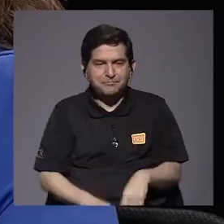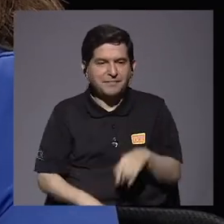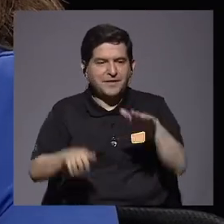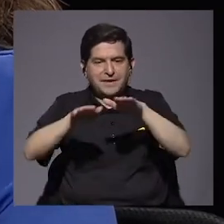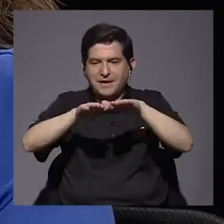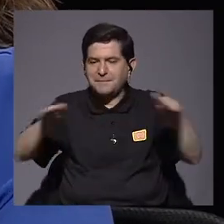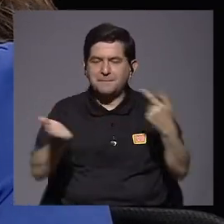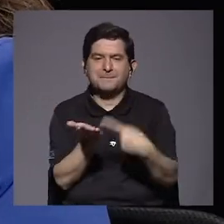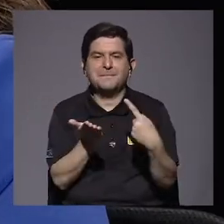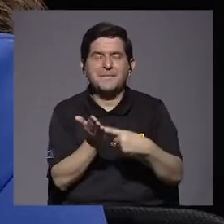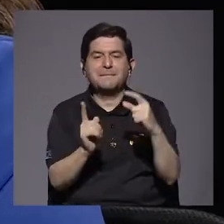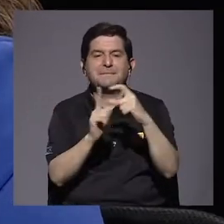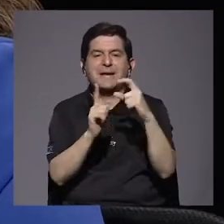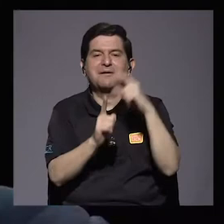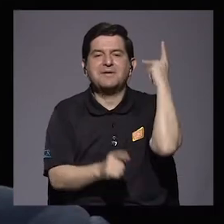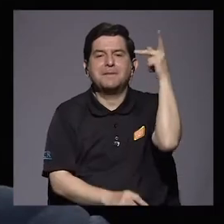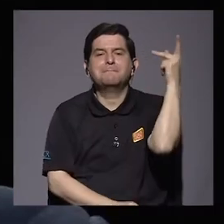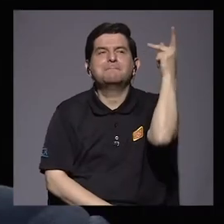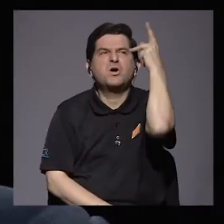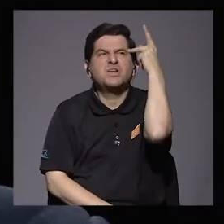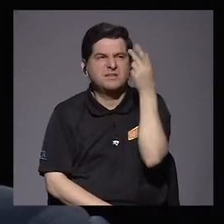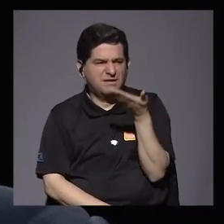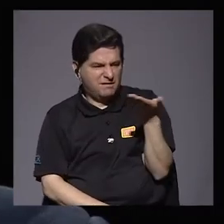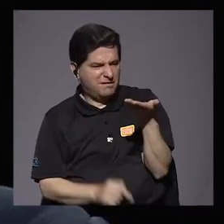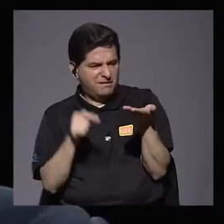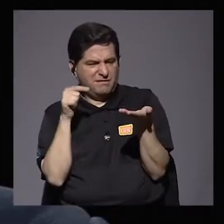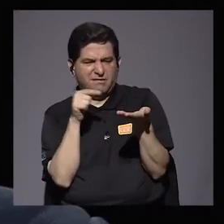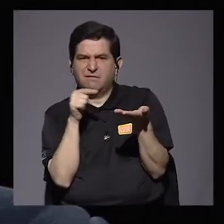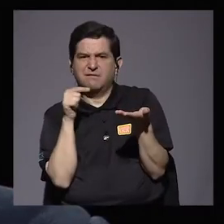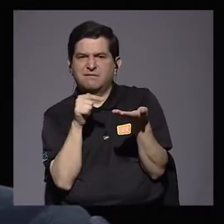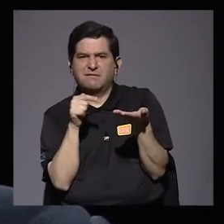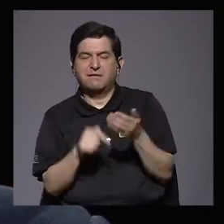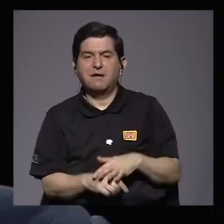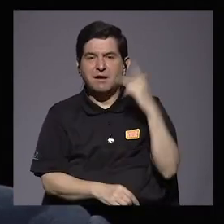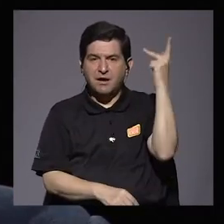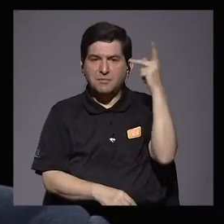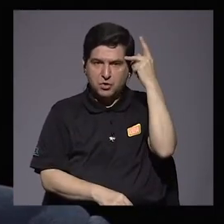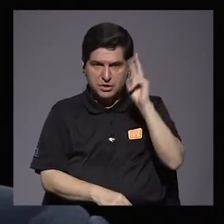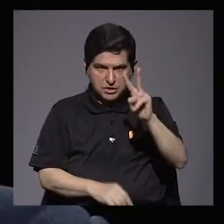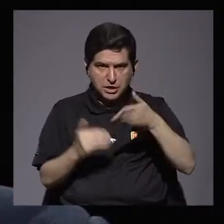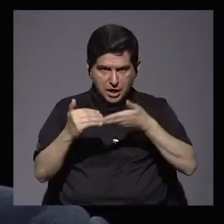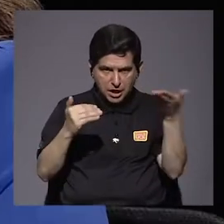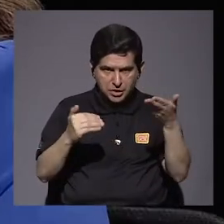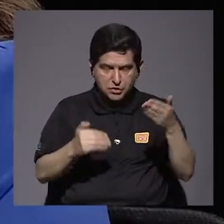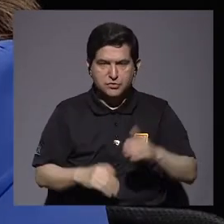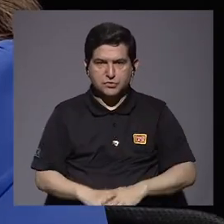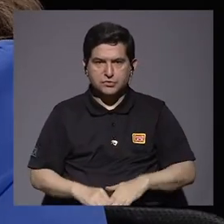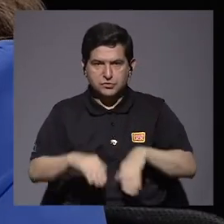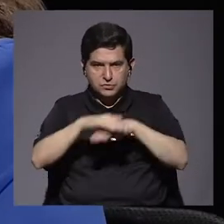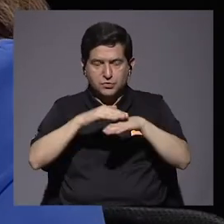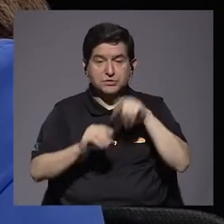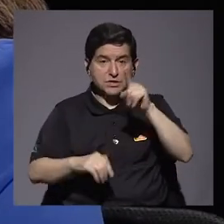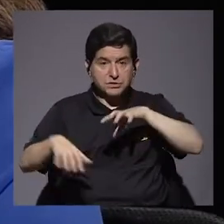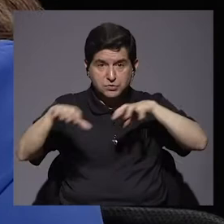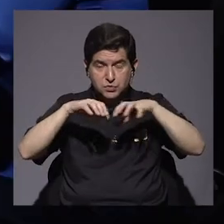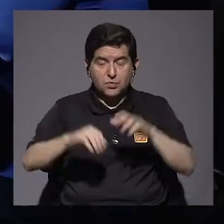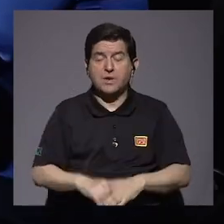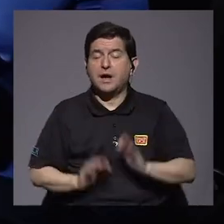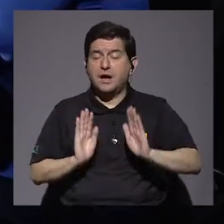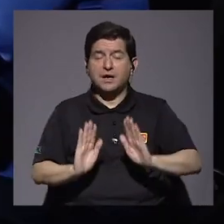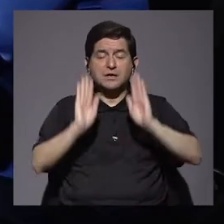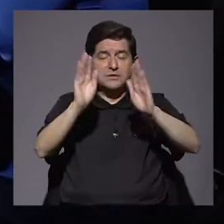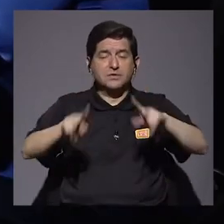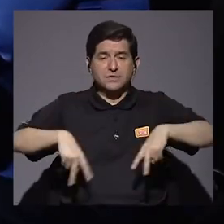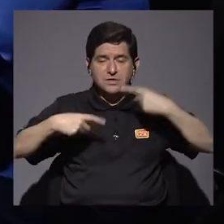la mesa es la palabra política. ¿Qué es política? Política es dos cosas esenciales. Es un acto maravilloso de la vida si